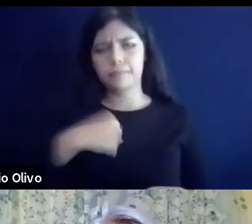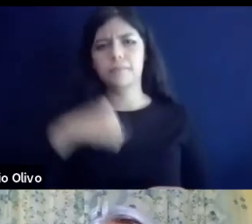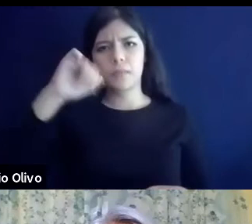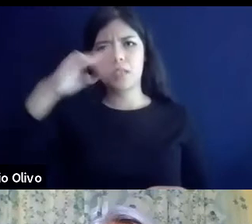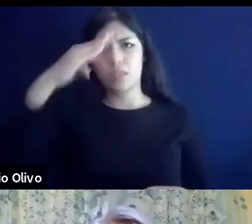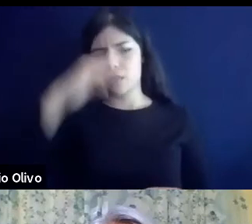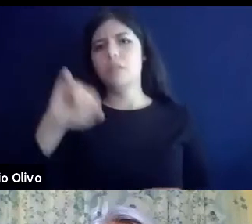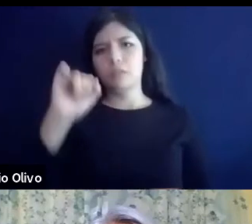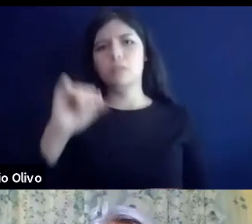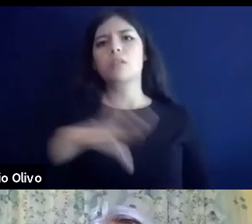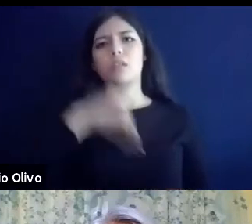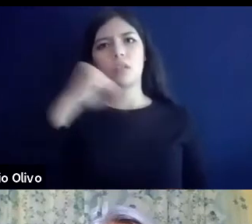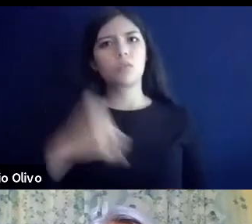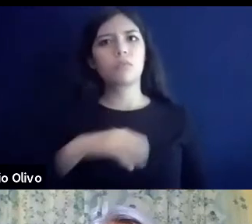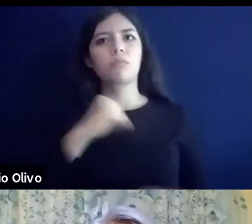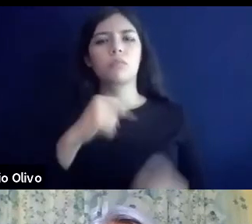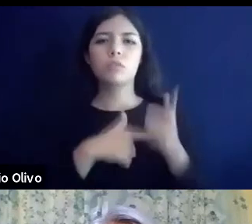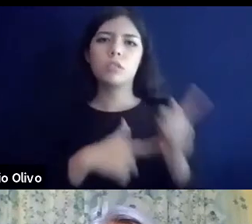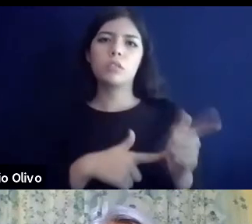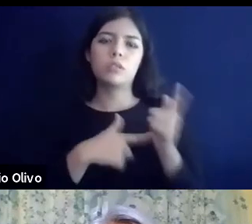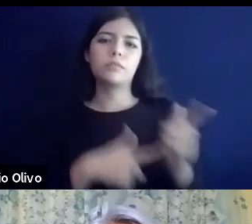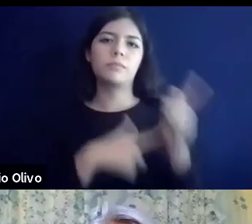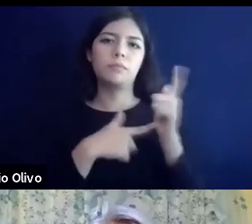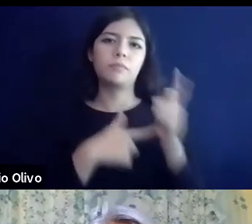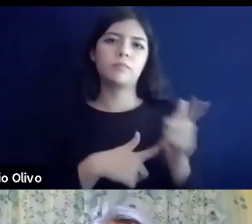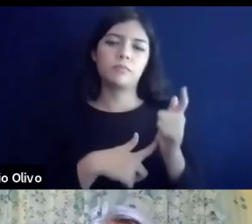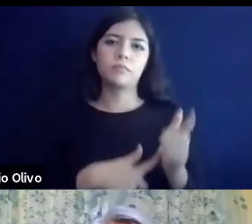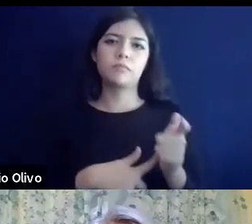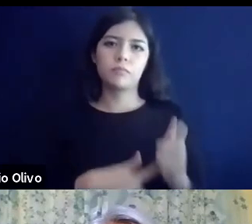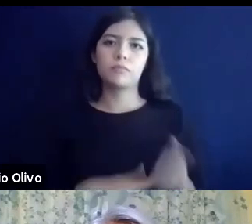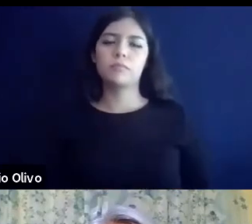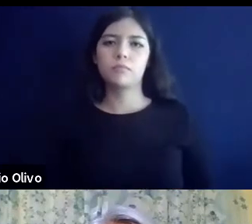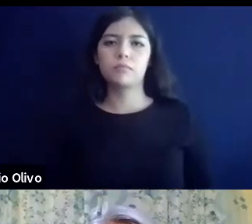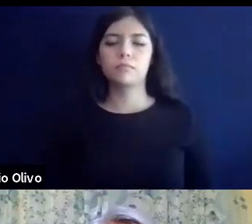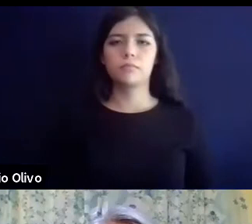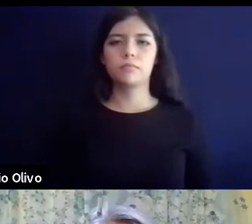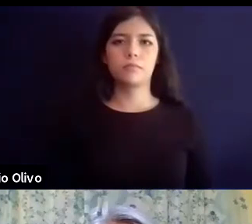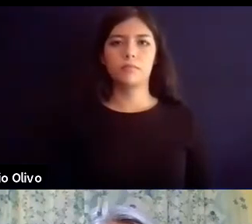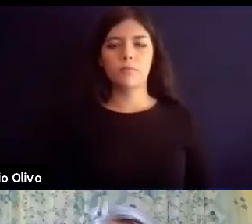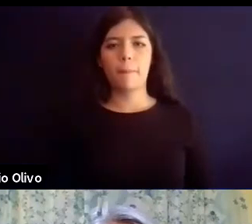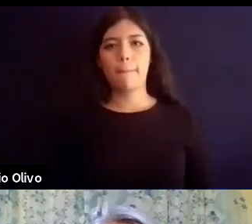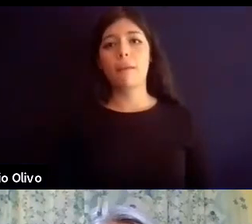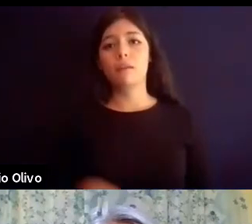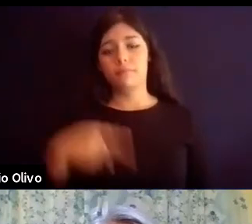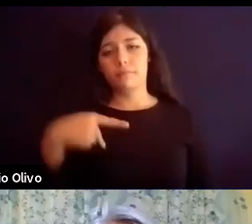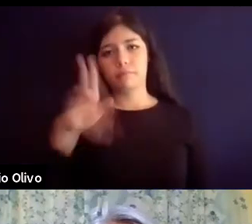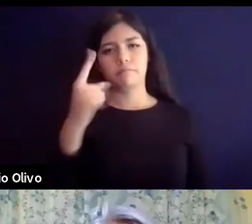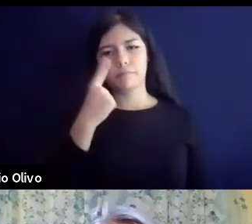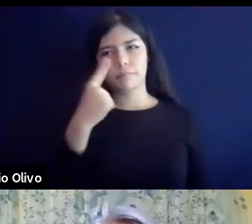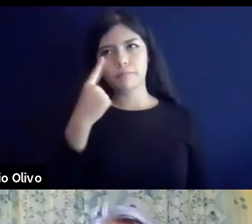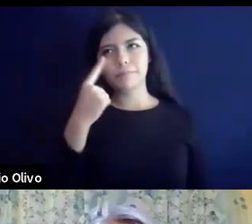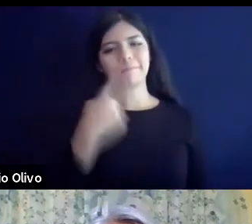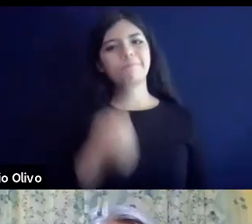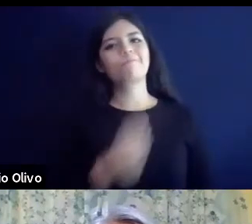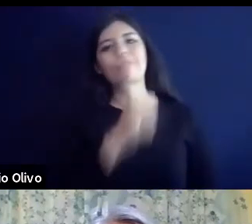Esa es una tarea de siempre. Pero hablando en concreto de la autodeterminación con